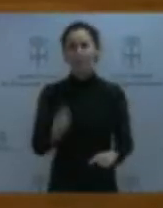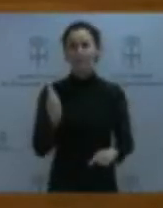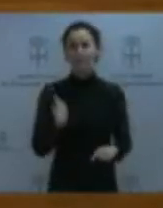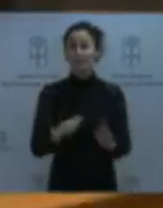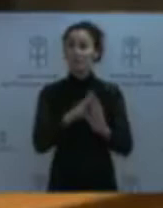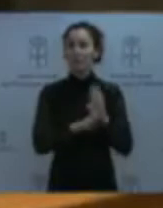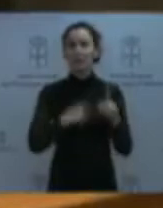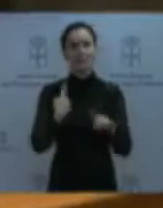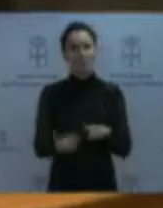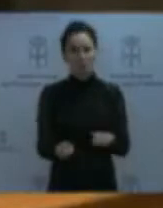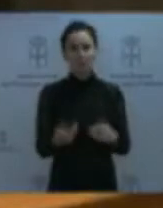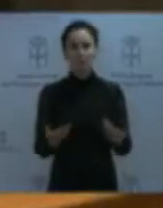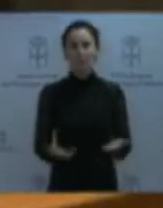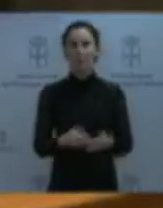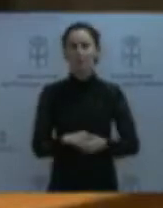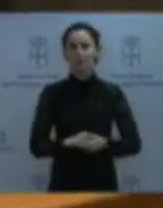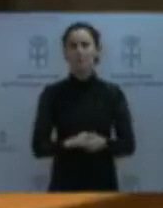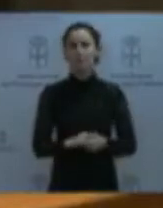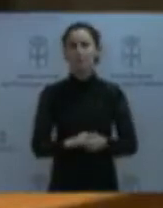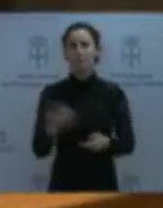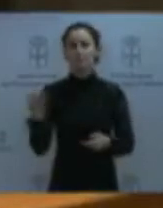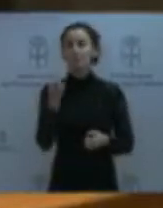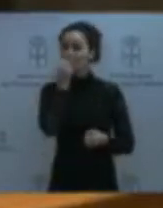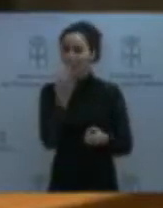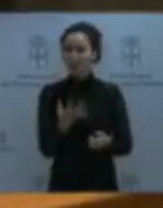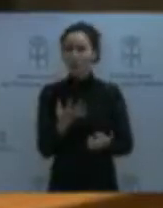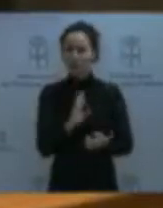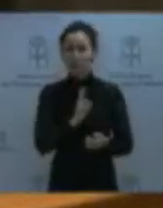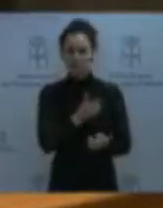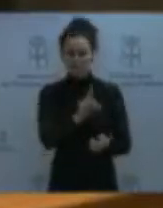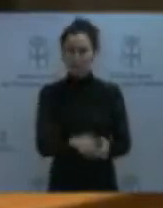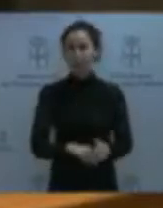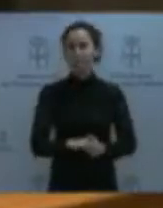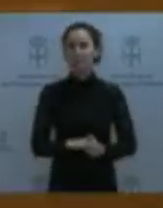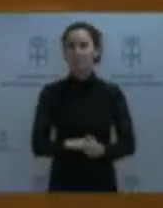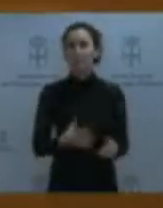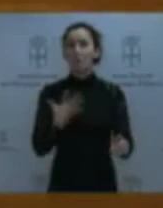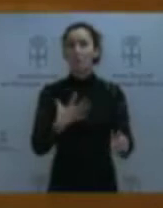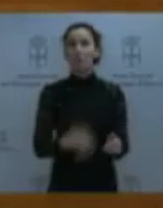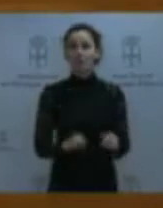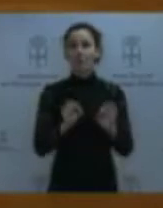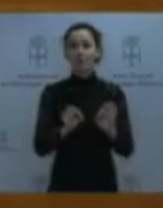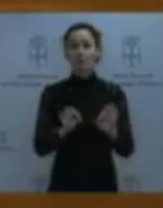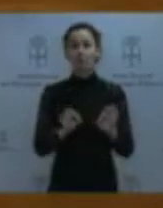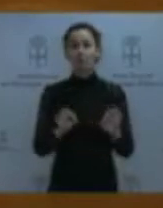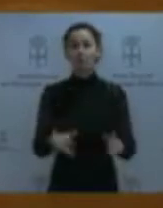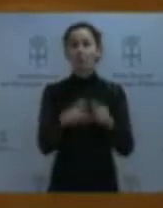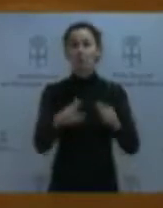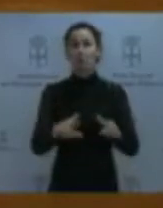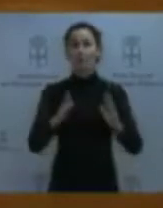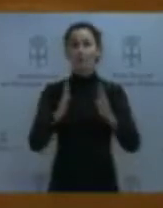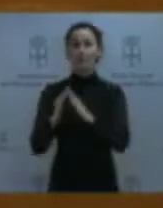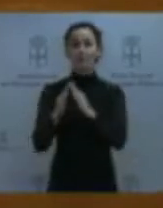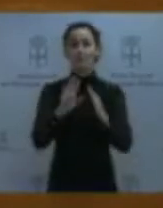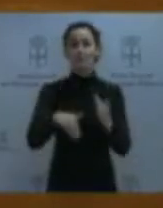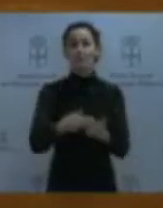distintas. Entonces, ¿hay que mejorar eso? Sí, hay que mejorarlo. ¿Podemos doblar el parque de viviendas sociales hasta 2030, es decir,